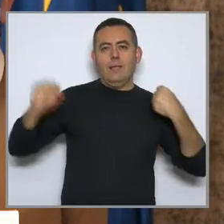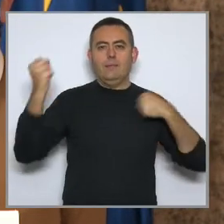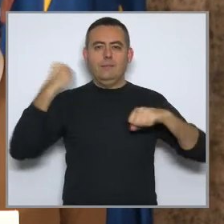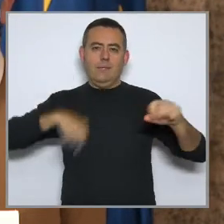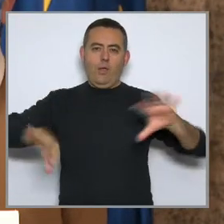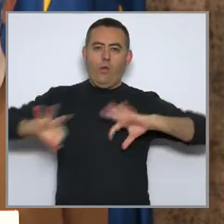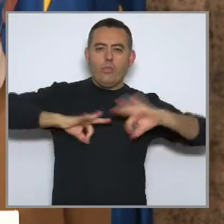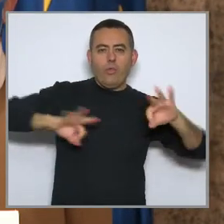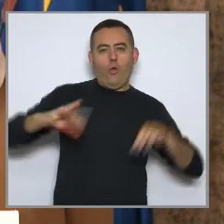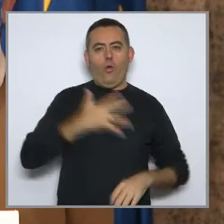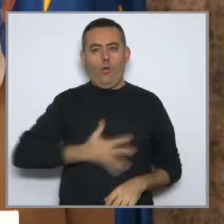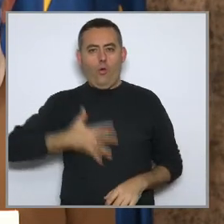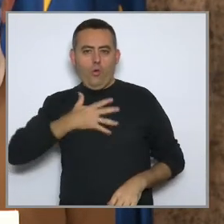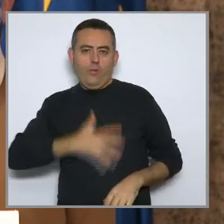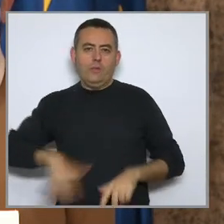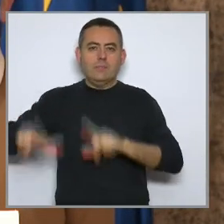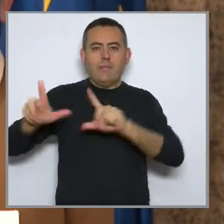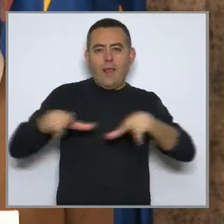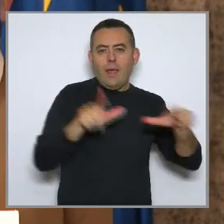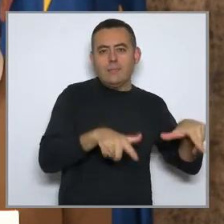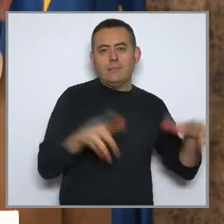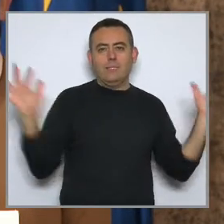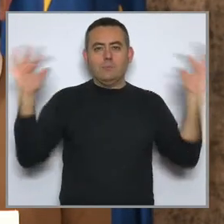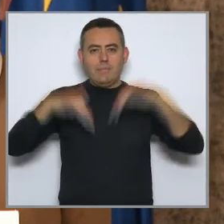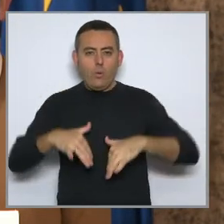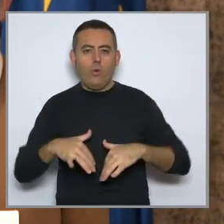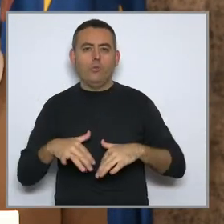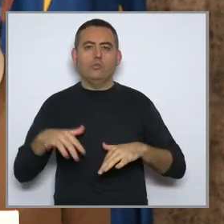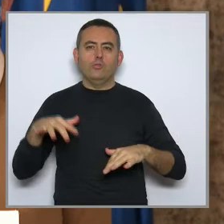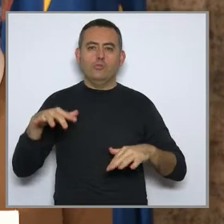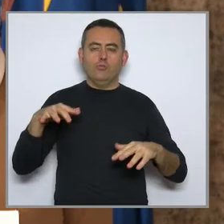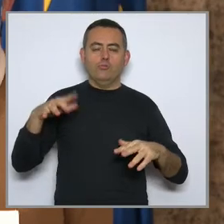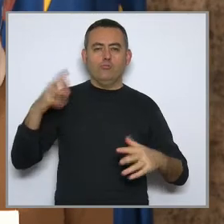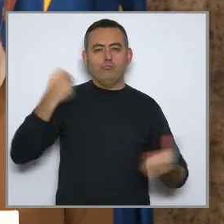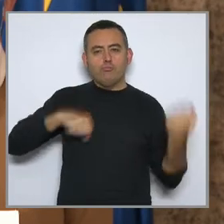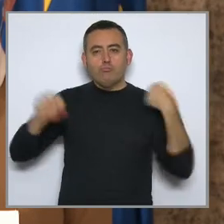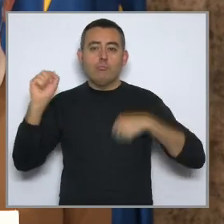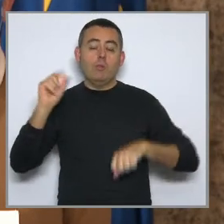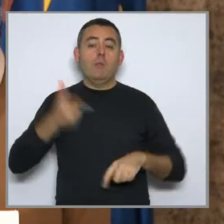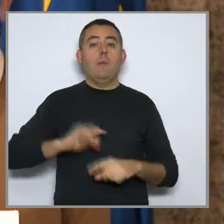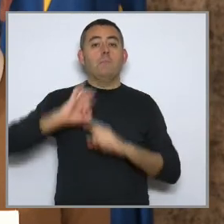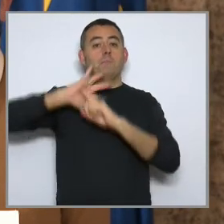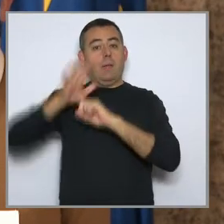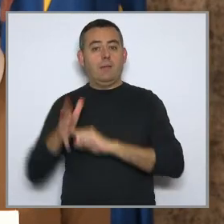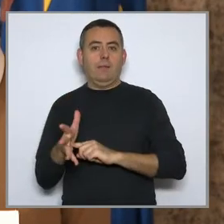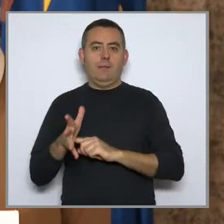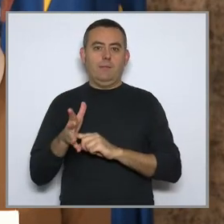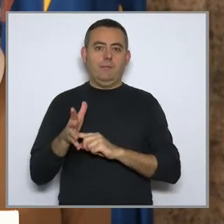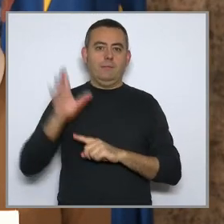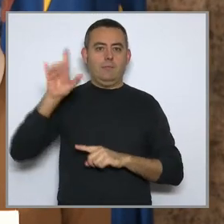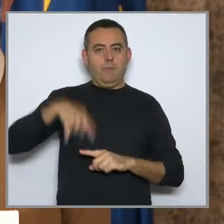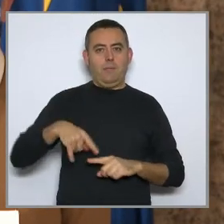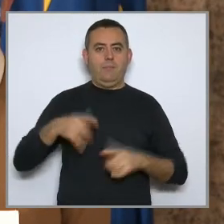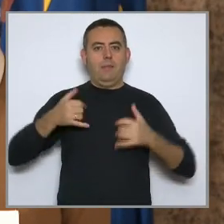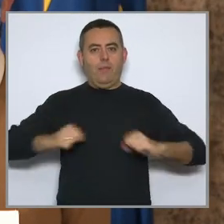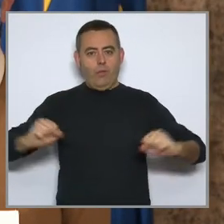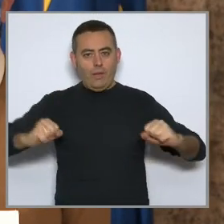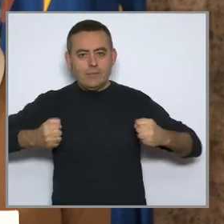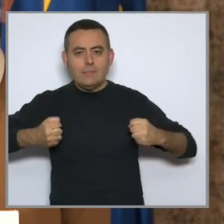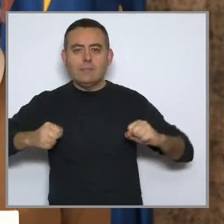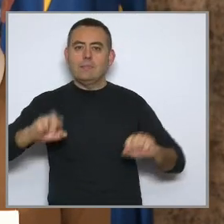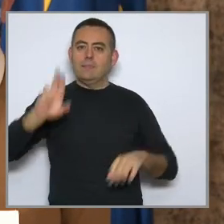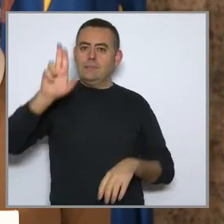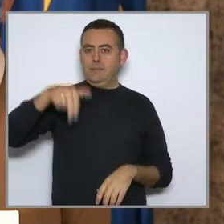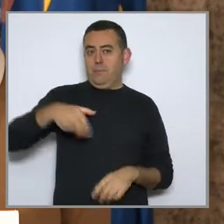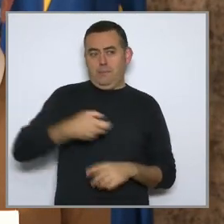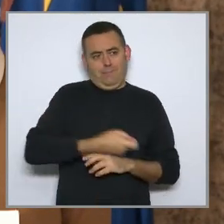escénicas, gestión de salas, de espectáculos, parques de atracciones, ludotecas y todo lo que es las industrias